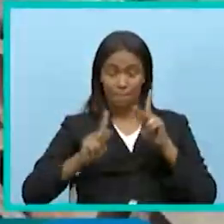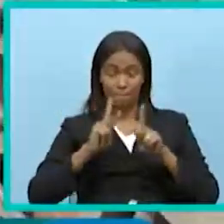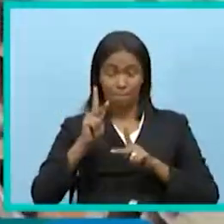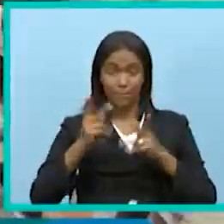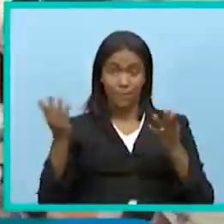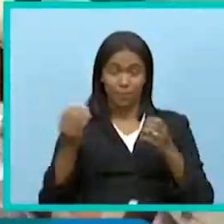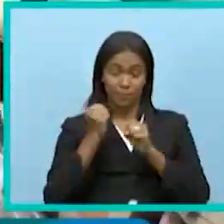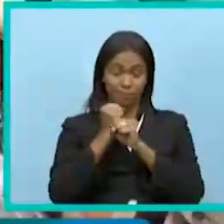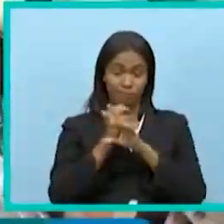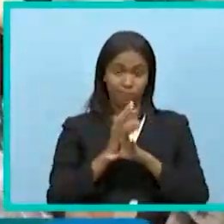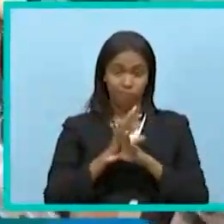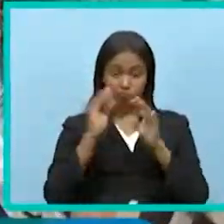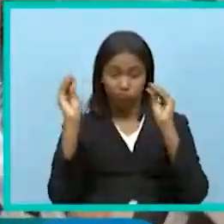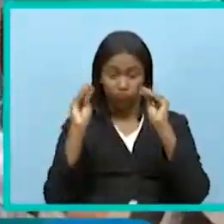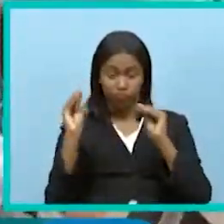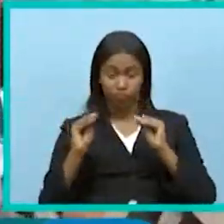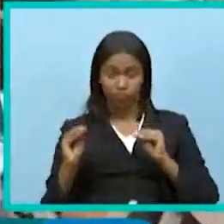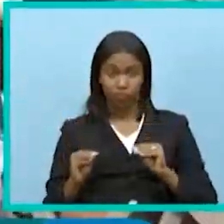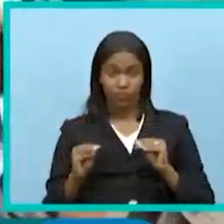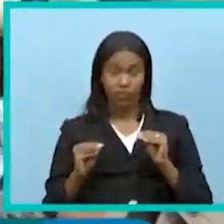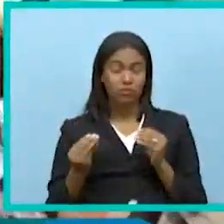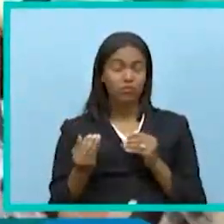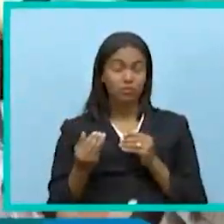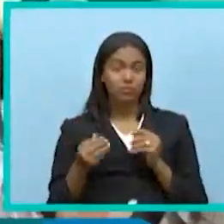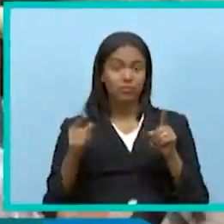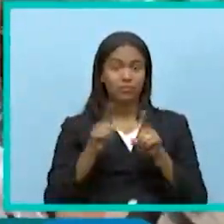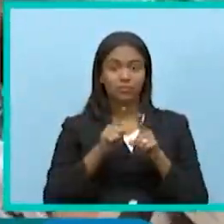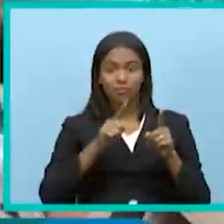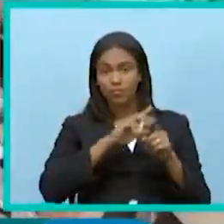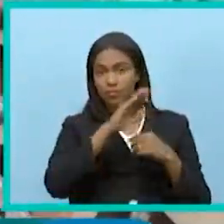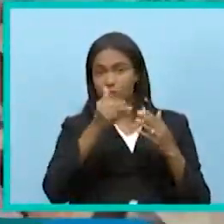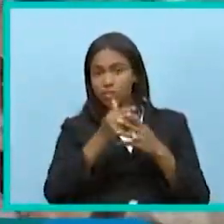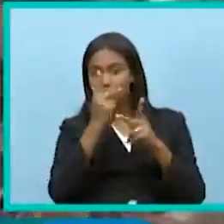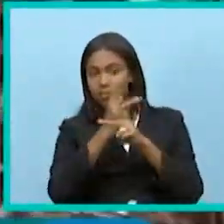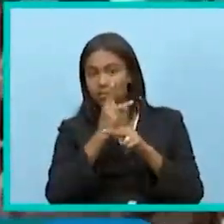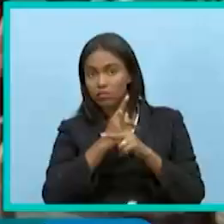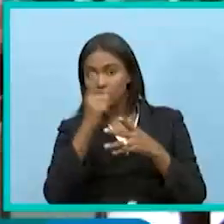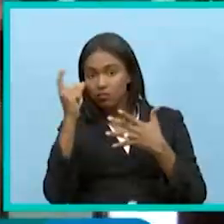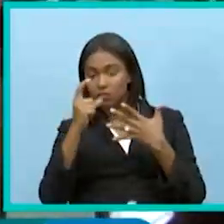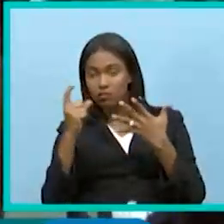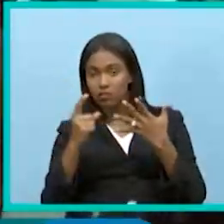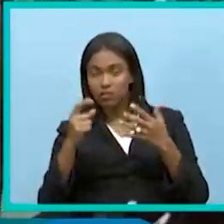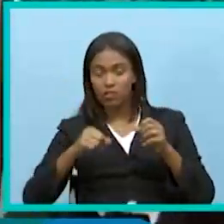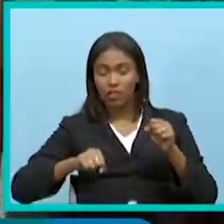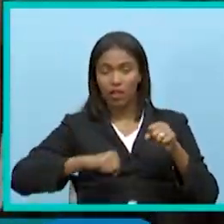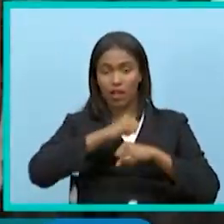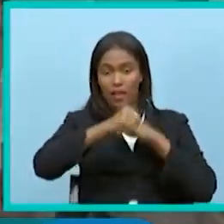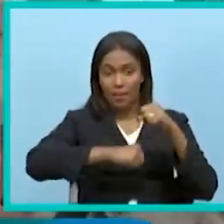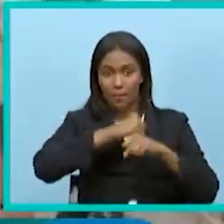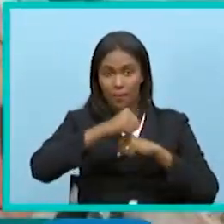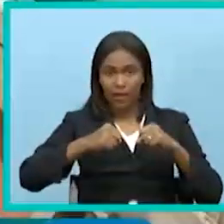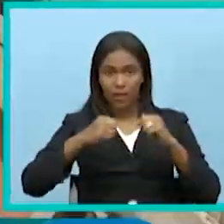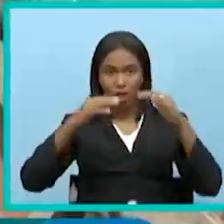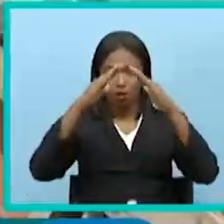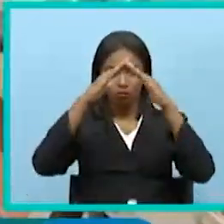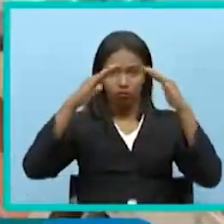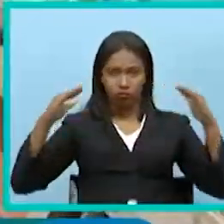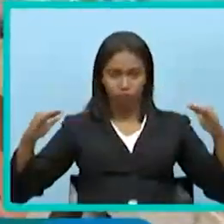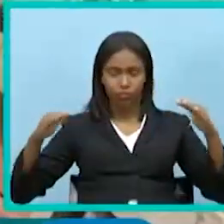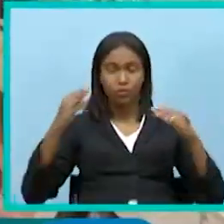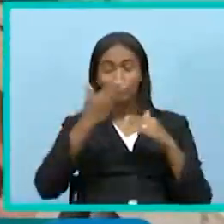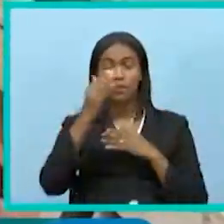están preparando, están tomando medidas preventivas, amarrando el zinc. Ustedes